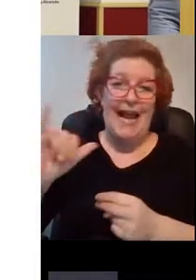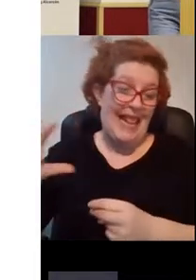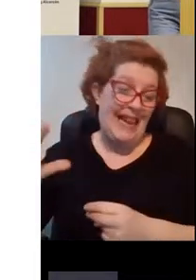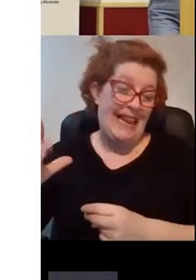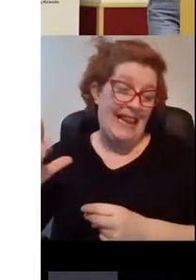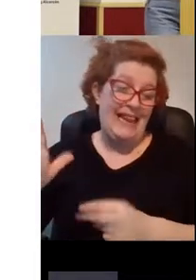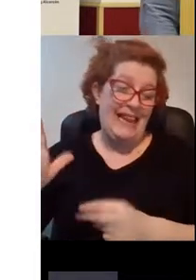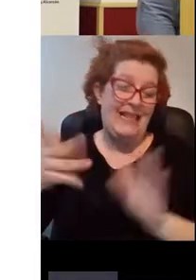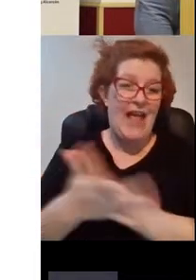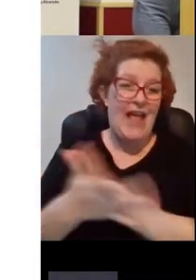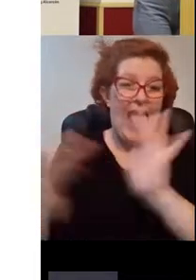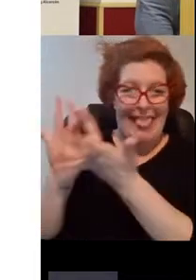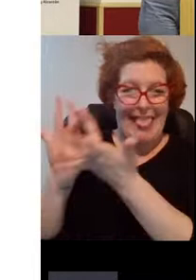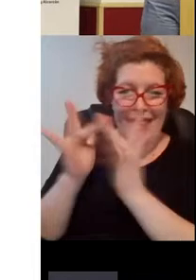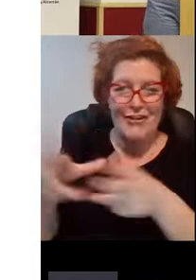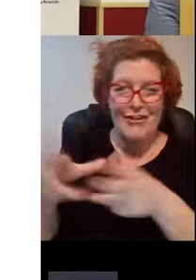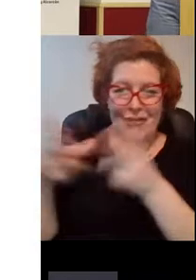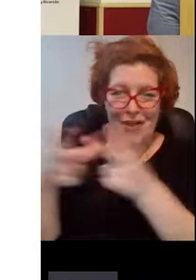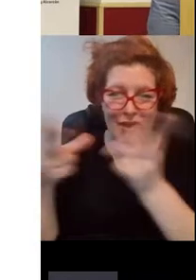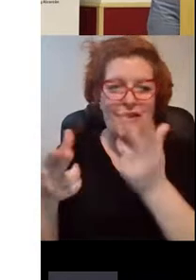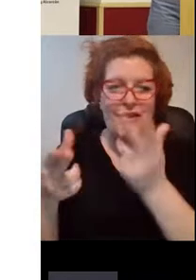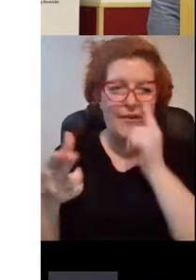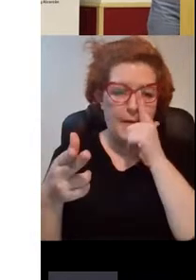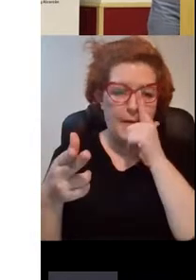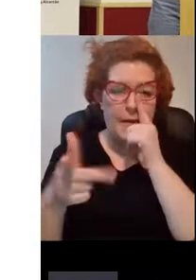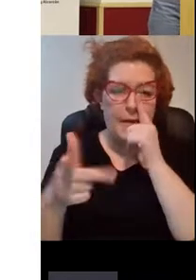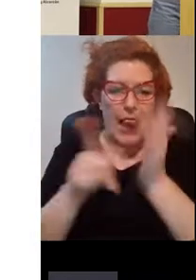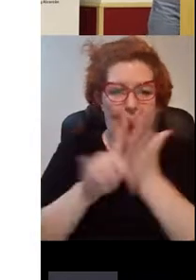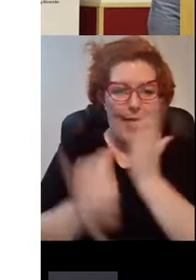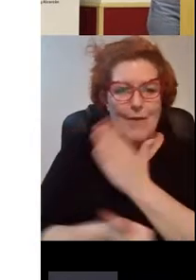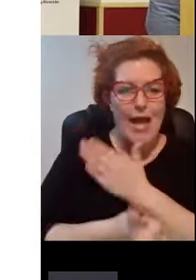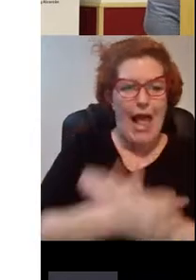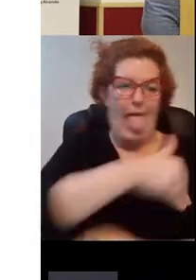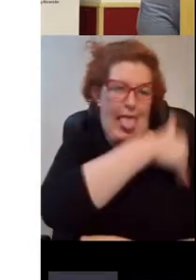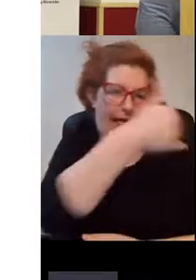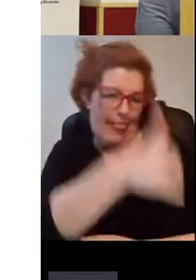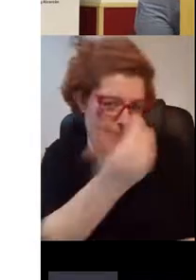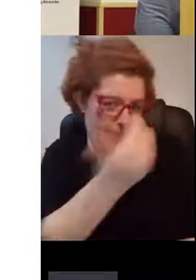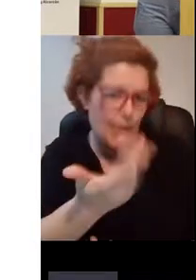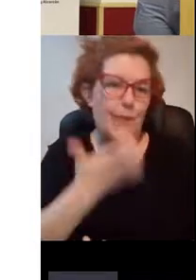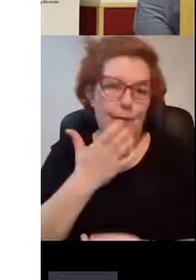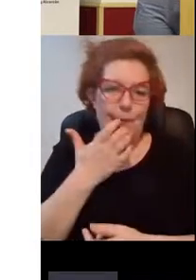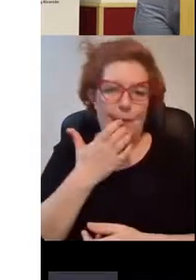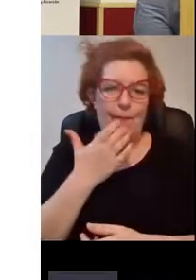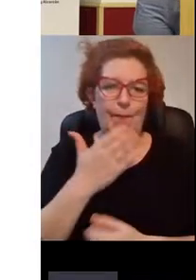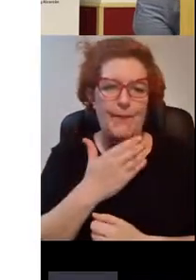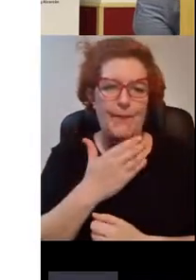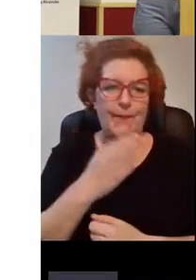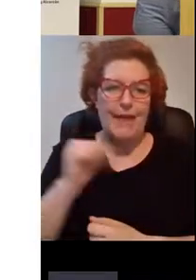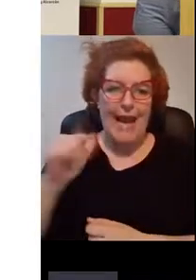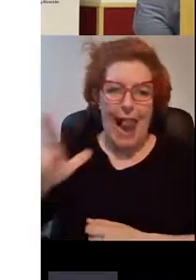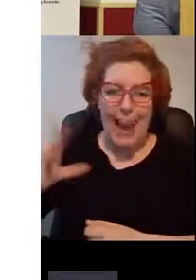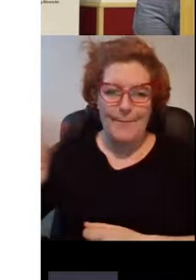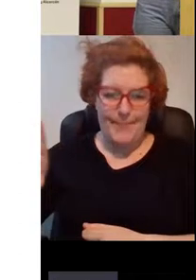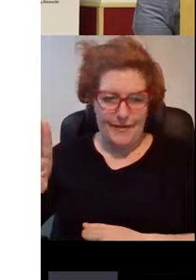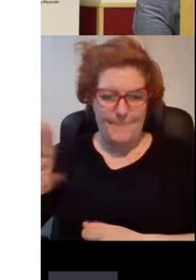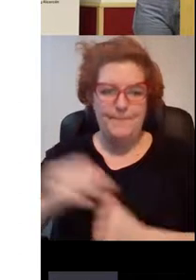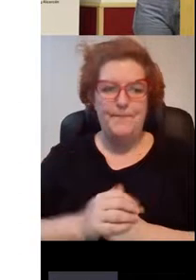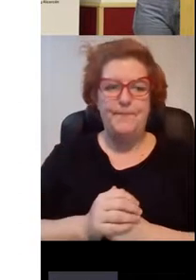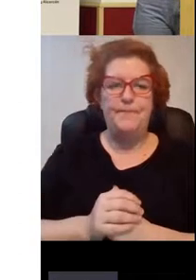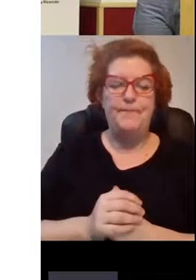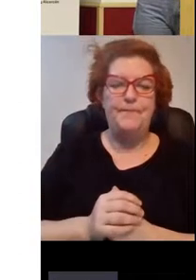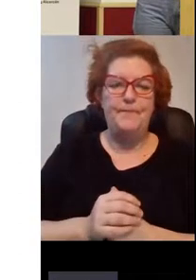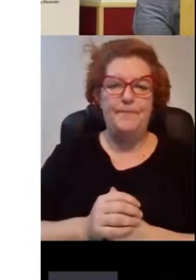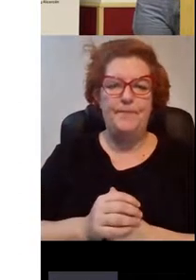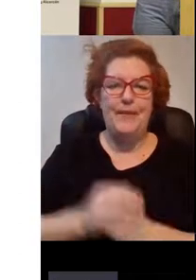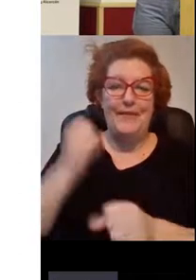interacción social, hablamos de VIX, con lenguaje académico, la SCAL. Esto lo conseguimos trabajando en clase una